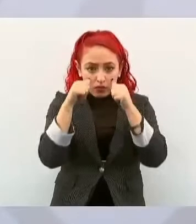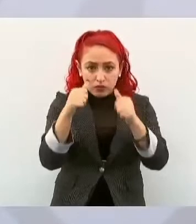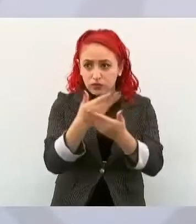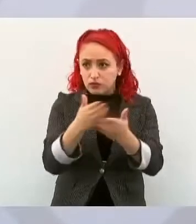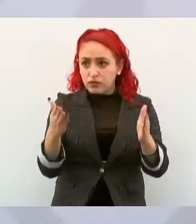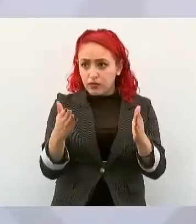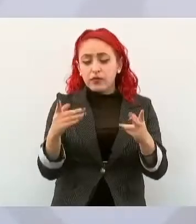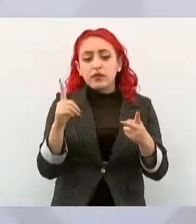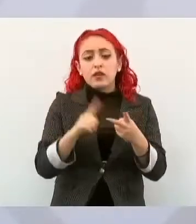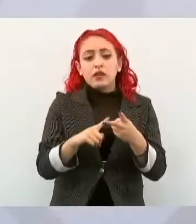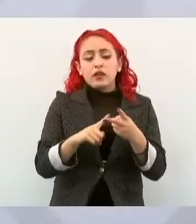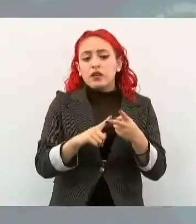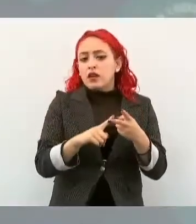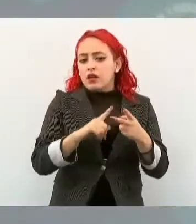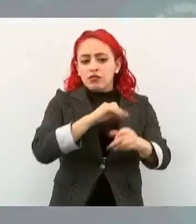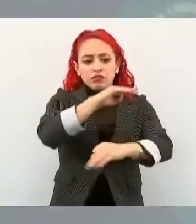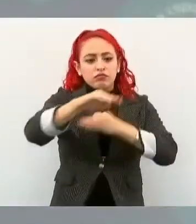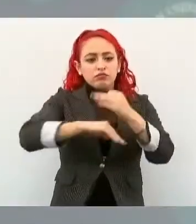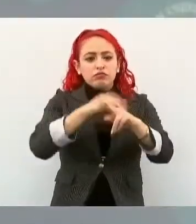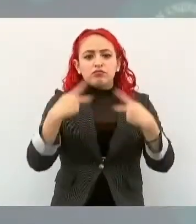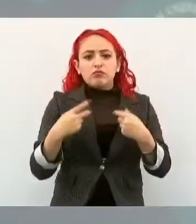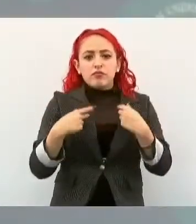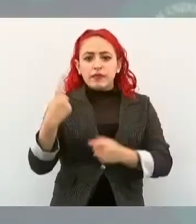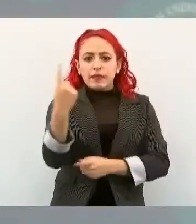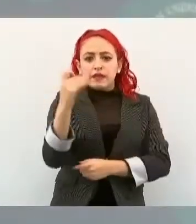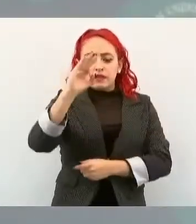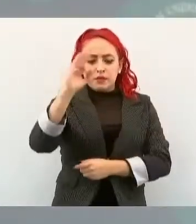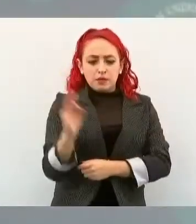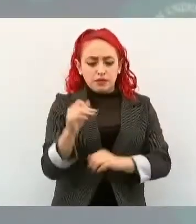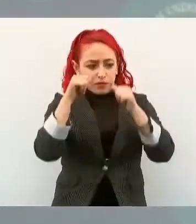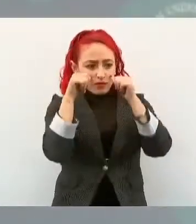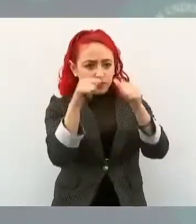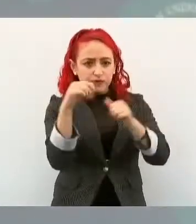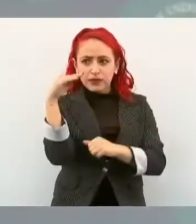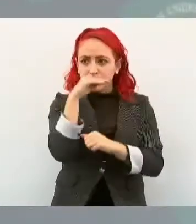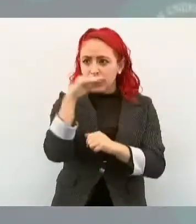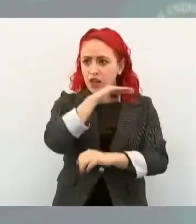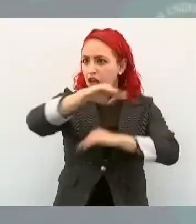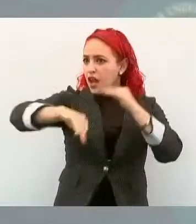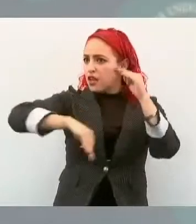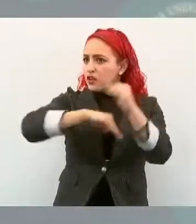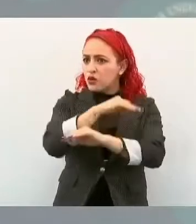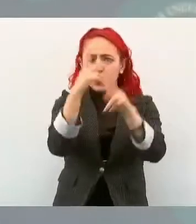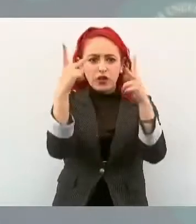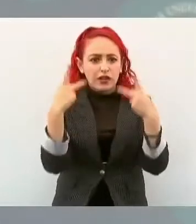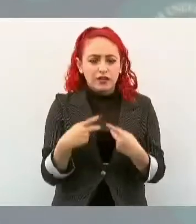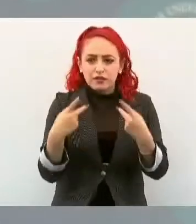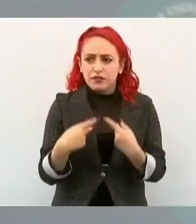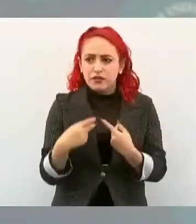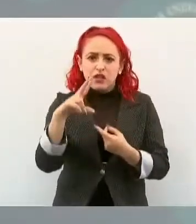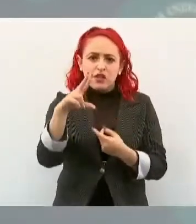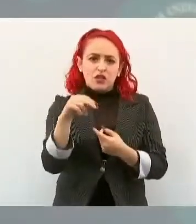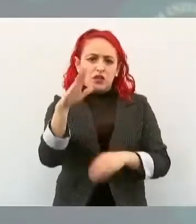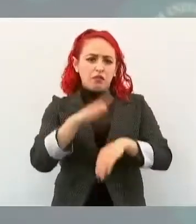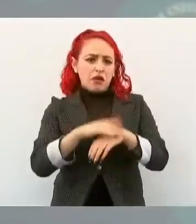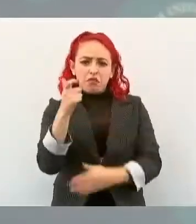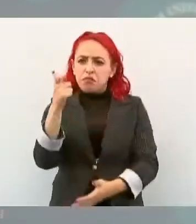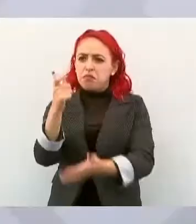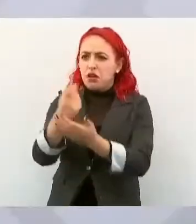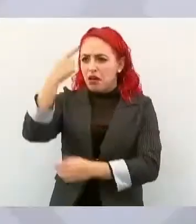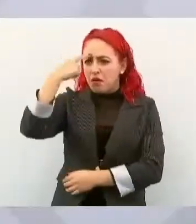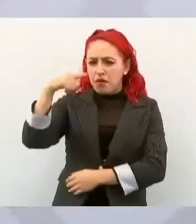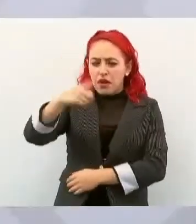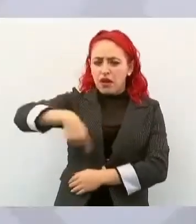lugar, universal y 100% gratuito. Se atiende a todos y se atiende todo. No más cajas de cobro